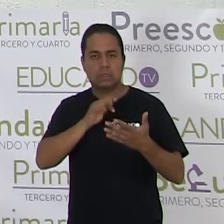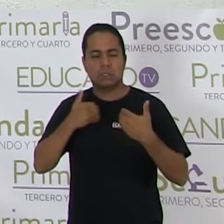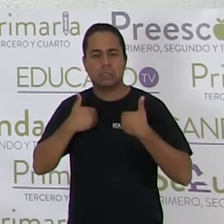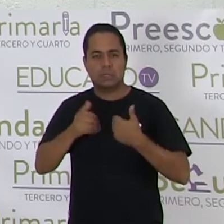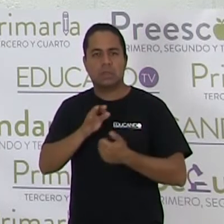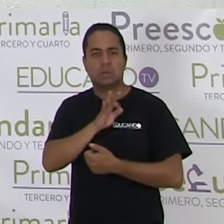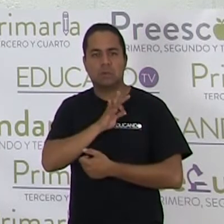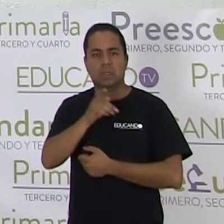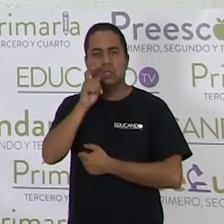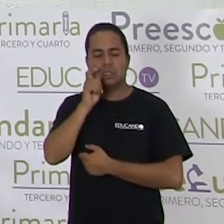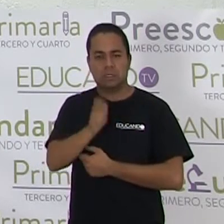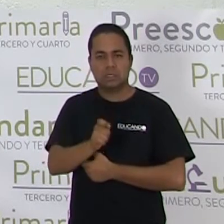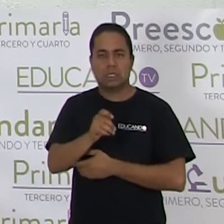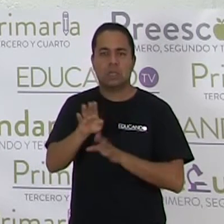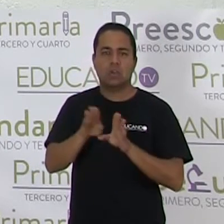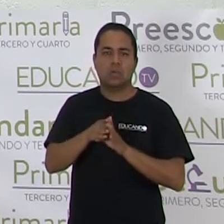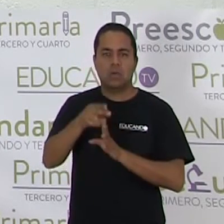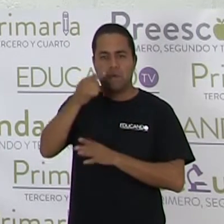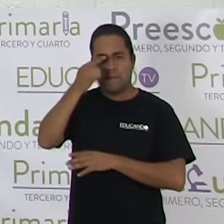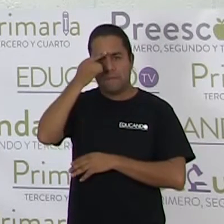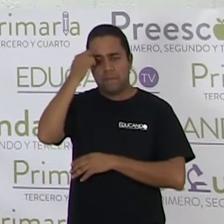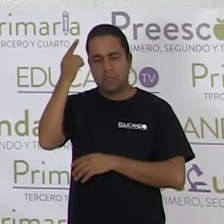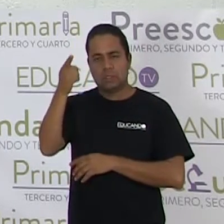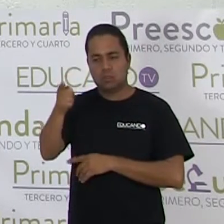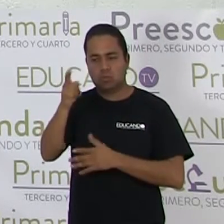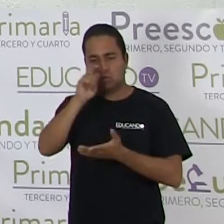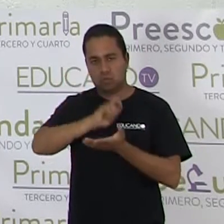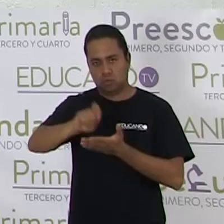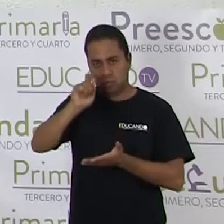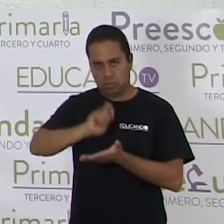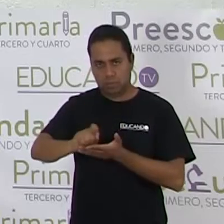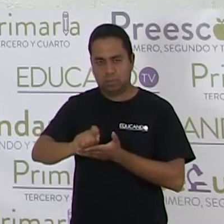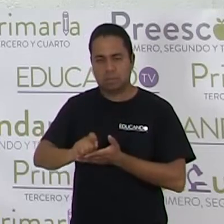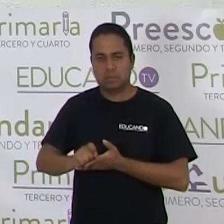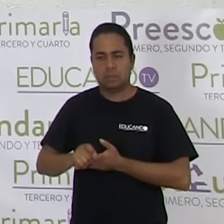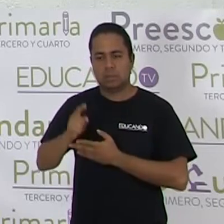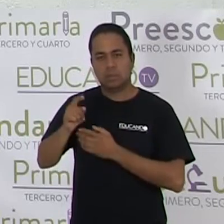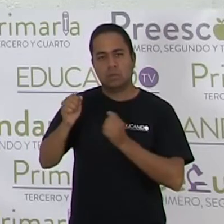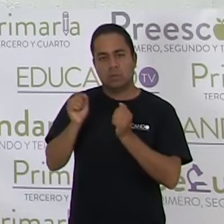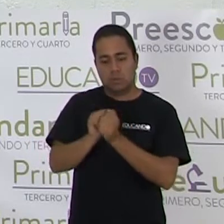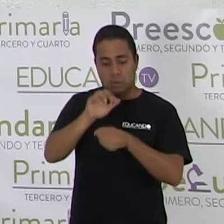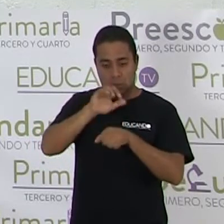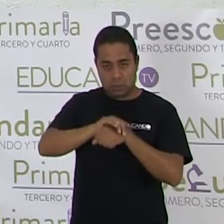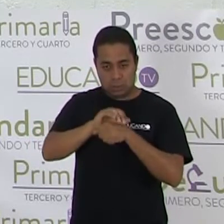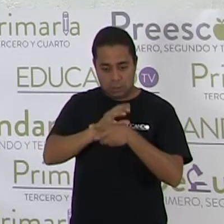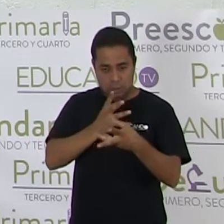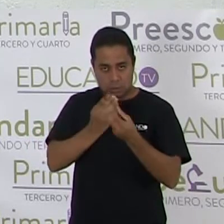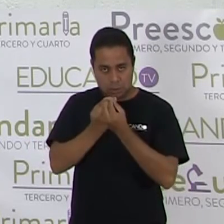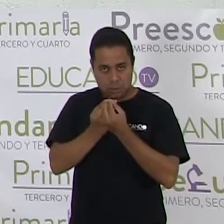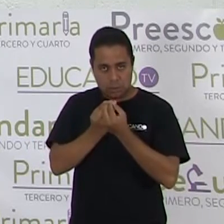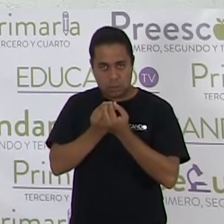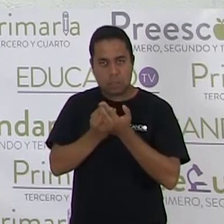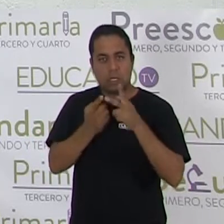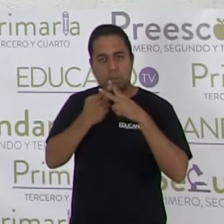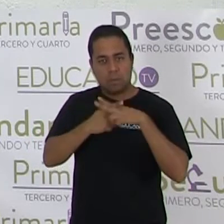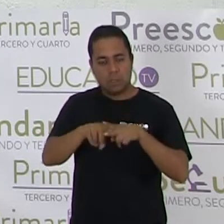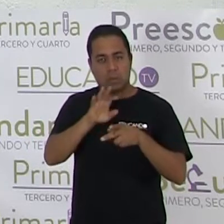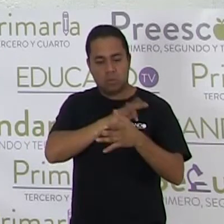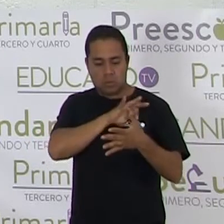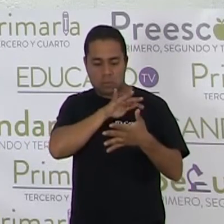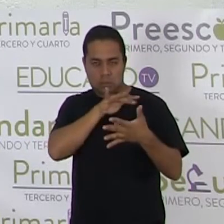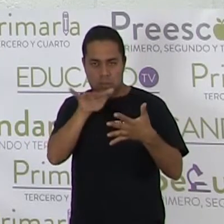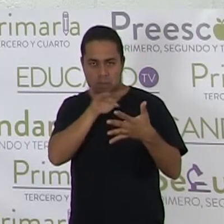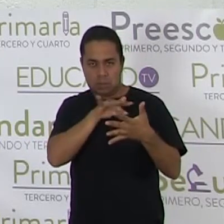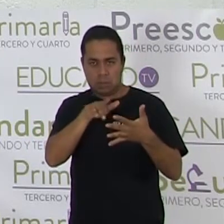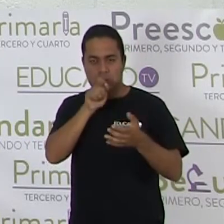de forma coherente y sencilla lo que tú estás escribiendo. Si estás con tus amigos, pueden empezar a leer